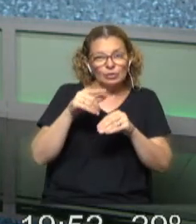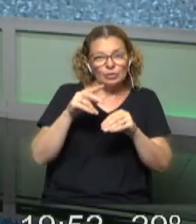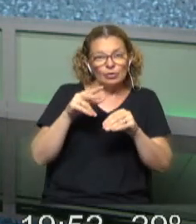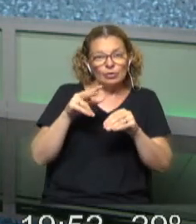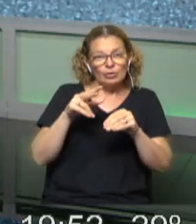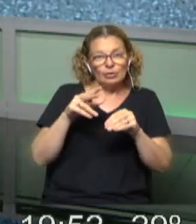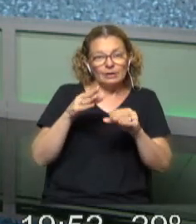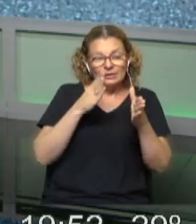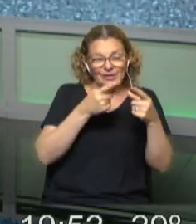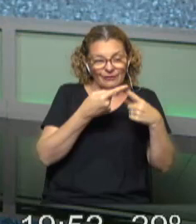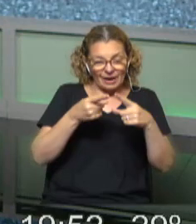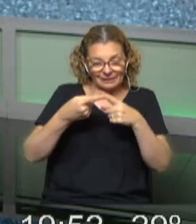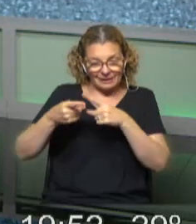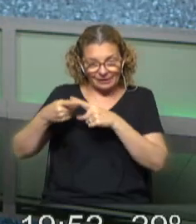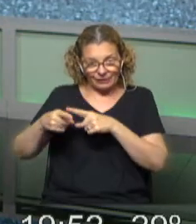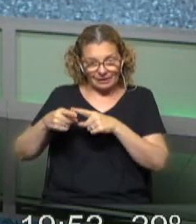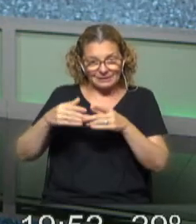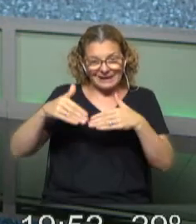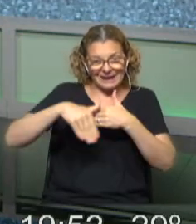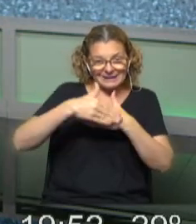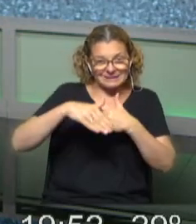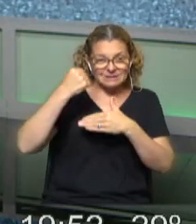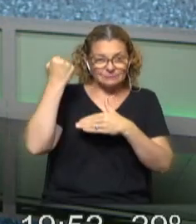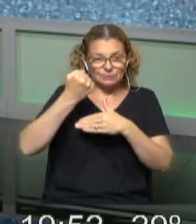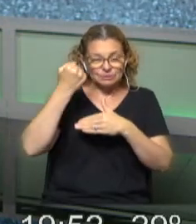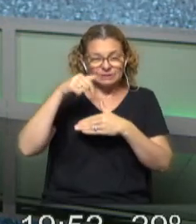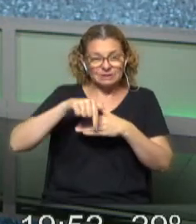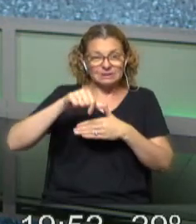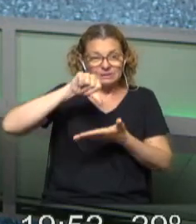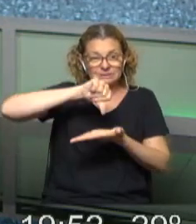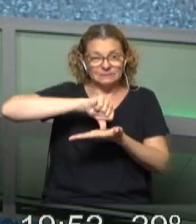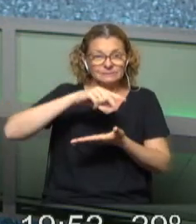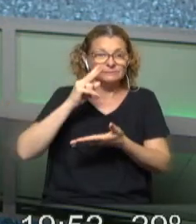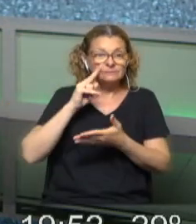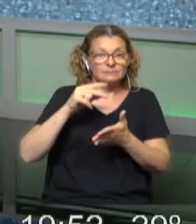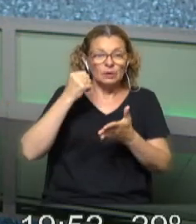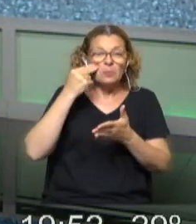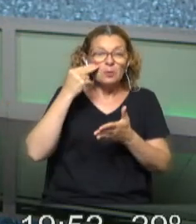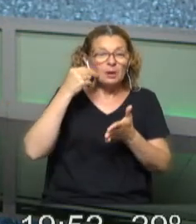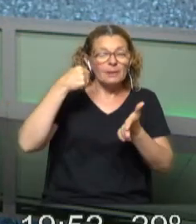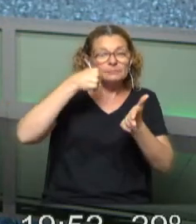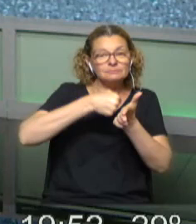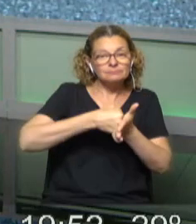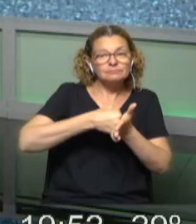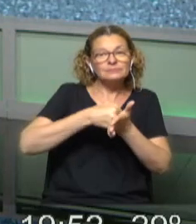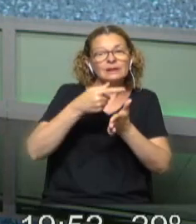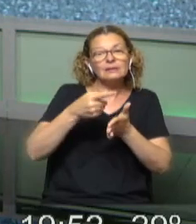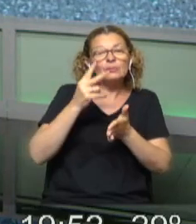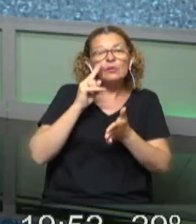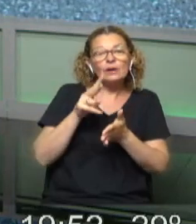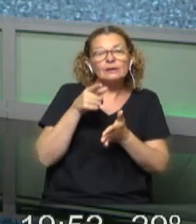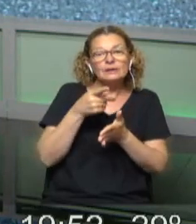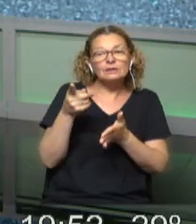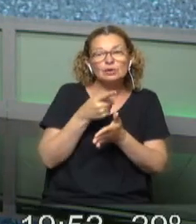8 tramos, como decíamos, paradigmáticos o importantes en nuestra ciudad en lo que tiene que ver con accidentes de tránsito, podemos ver que hubo de